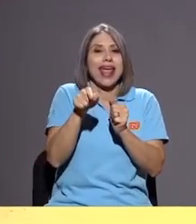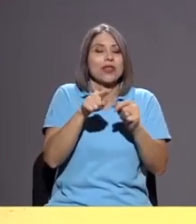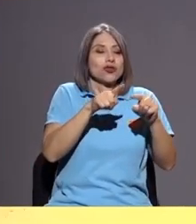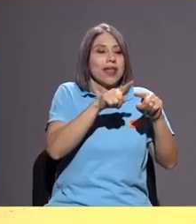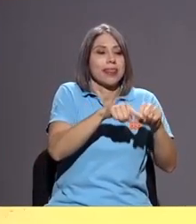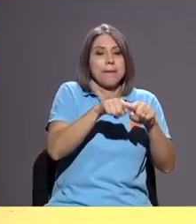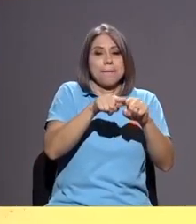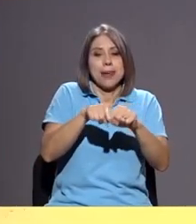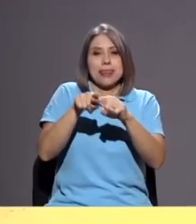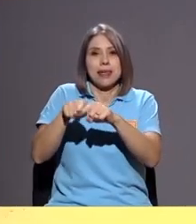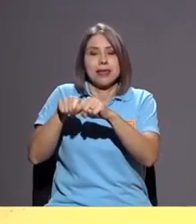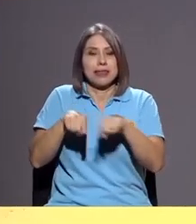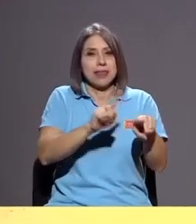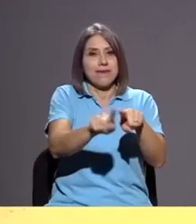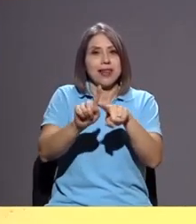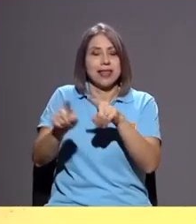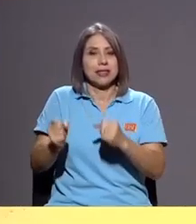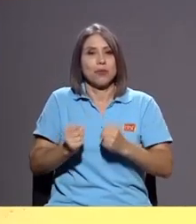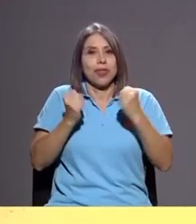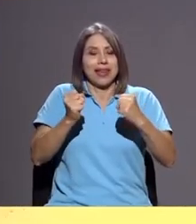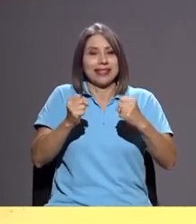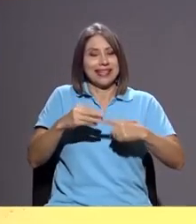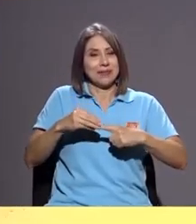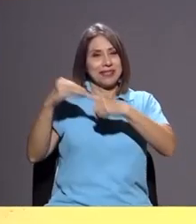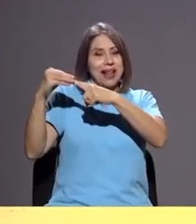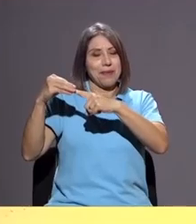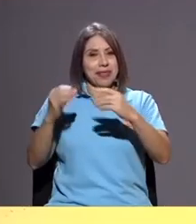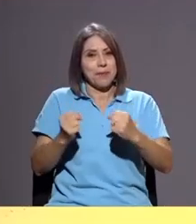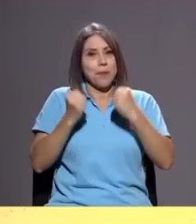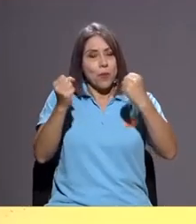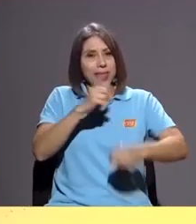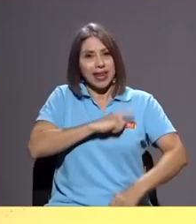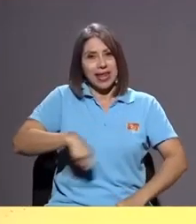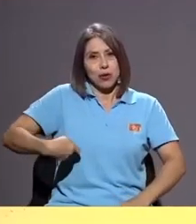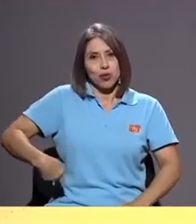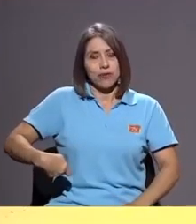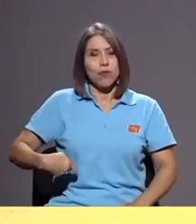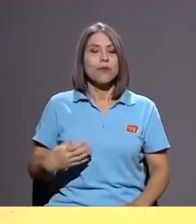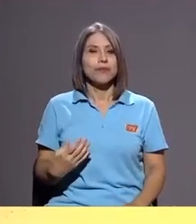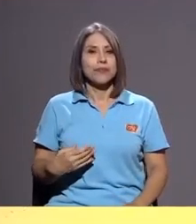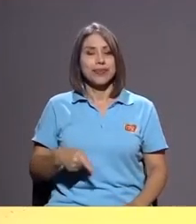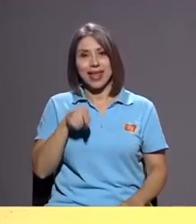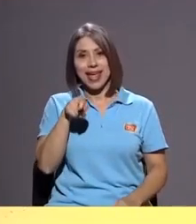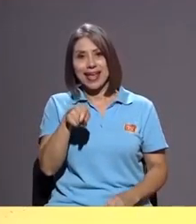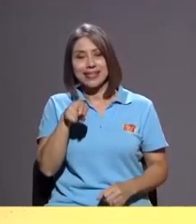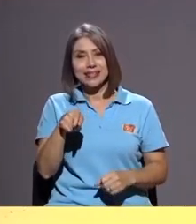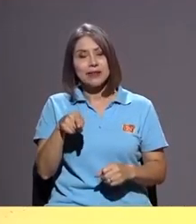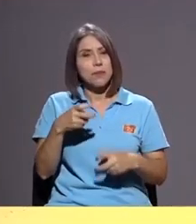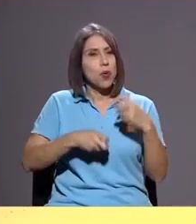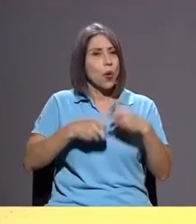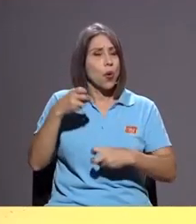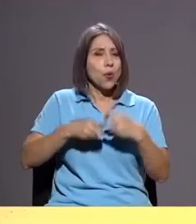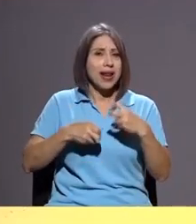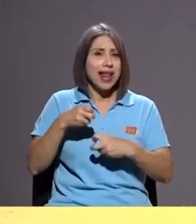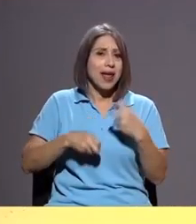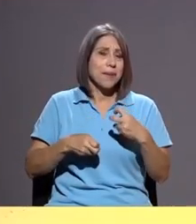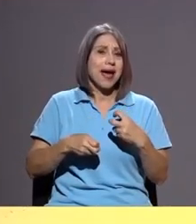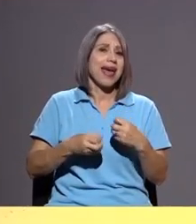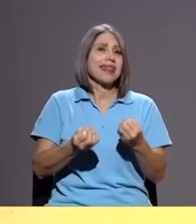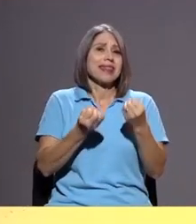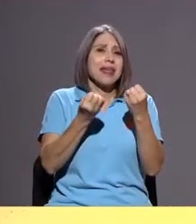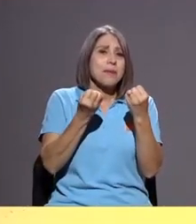en básicamente en el Ejecutivo, y es un problema que de muchas cabezas, le cortan una